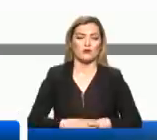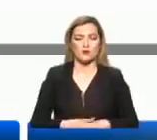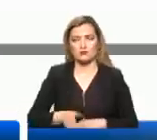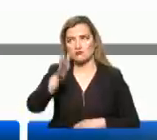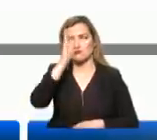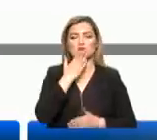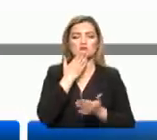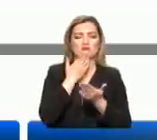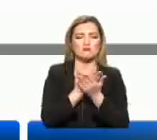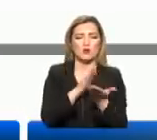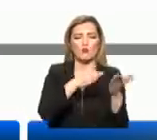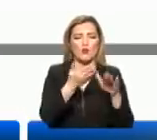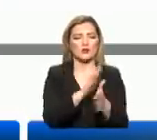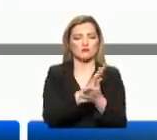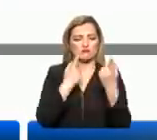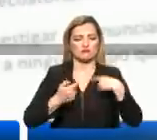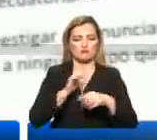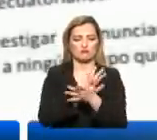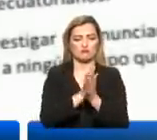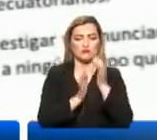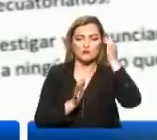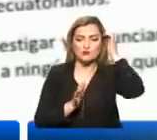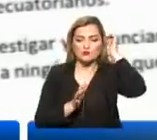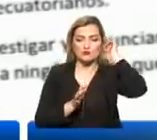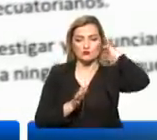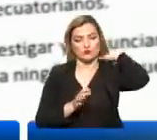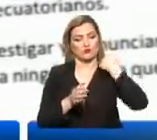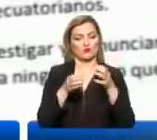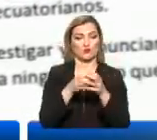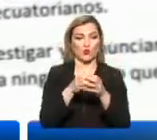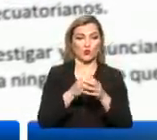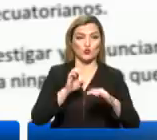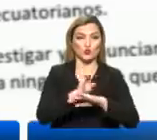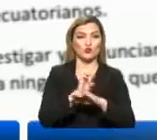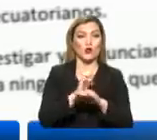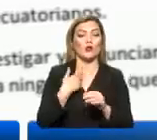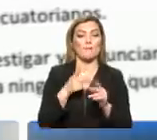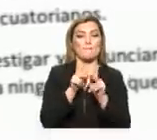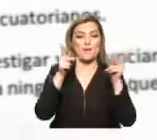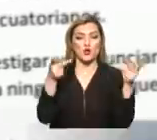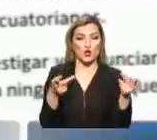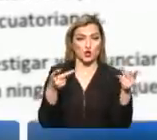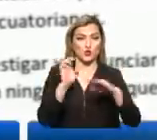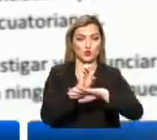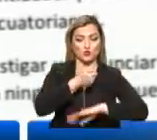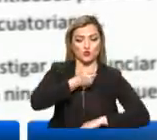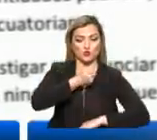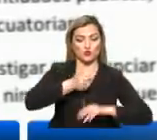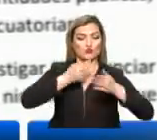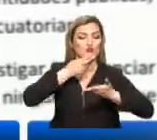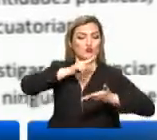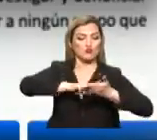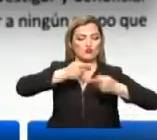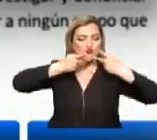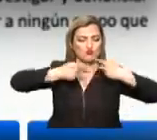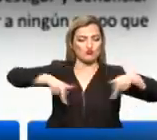este acto de violencia no cobró vidas ni dejó heridos, acotó. En tanto que la Asociación Ecuatoriana de Editores de Periódicos del Ecuador publicó esta carta condenando